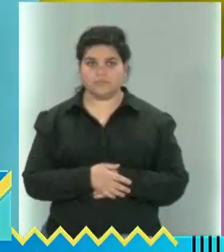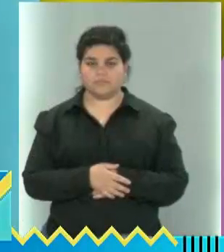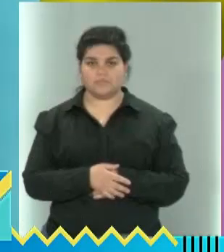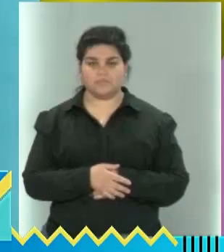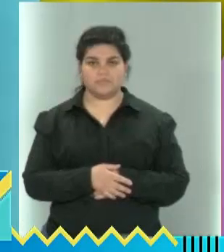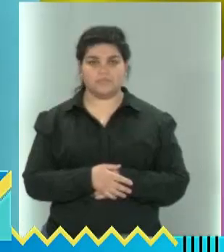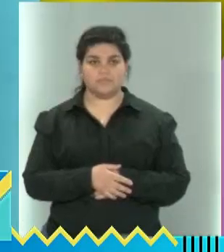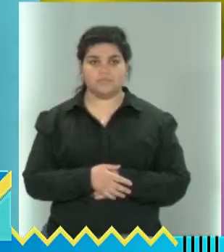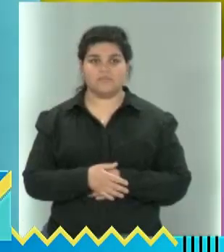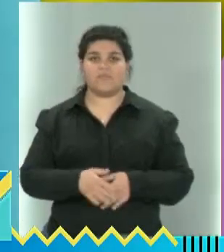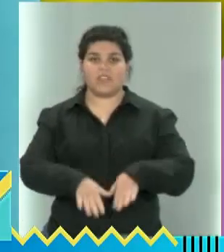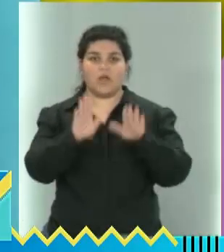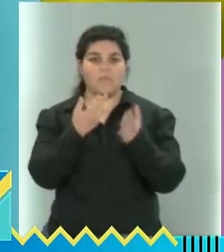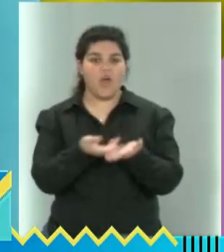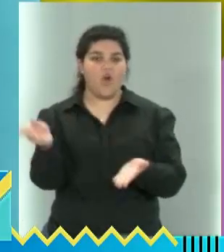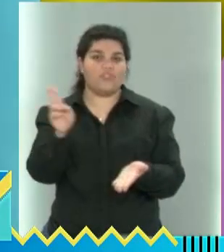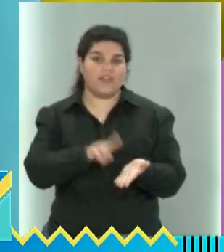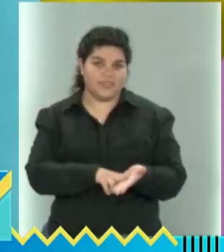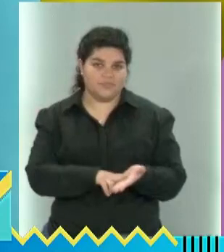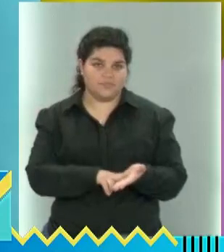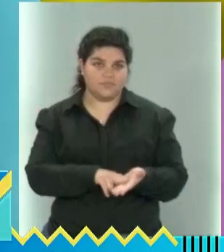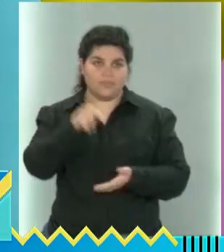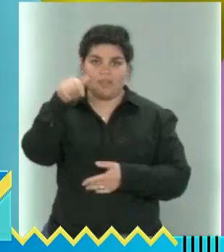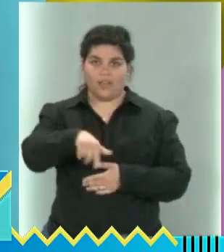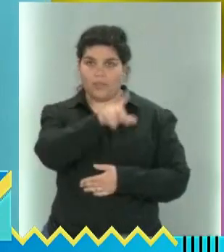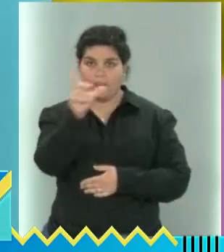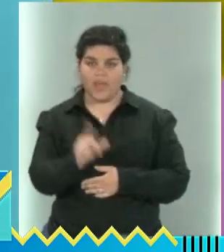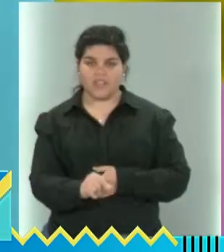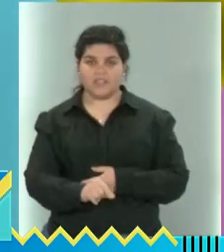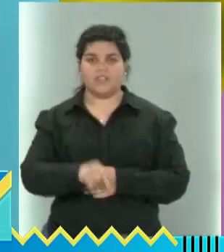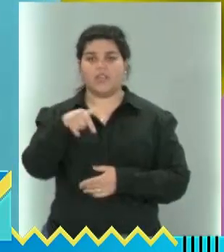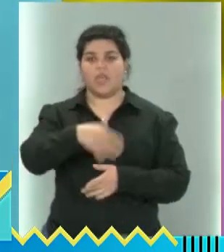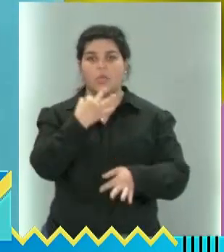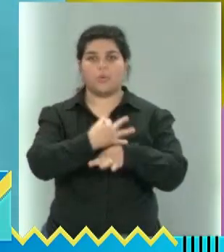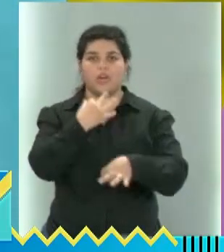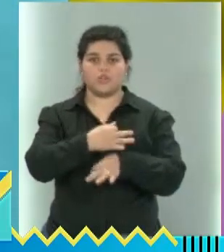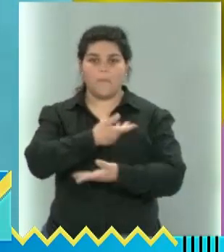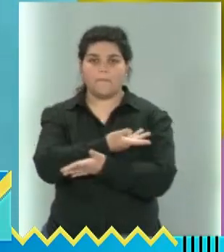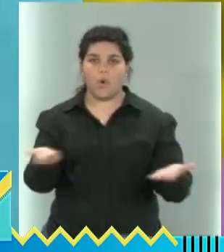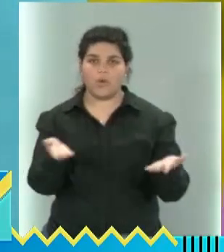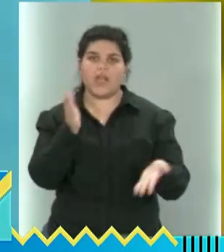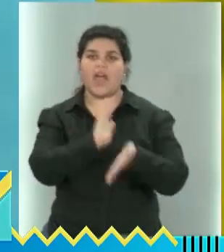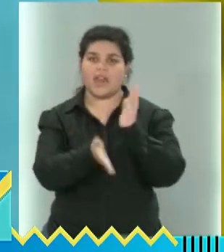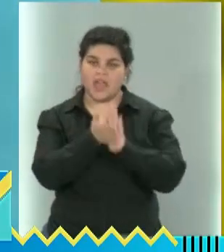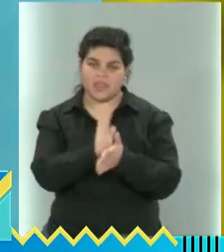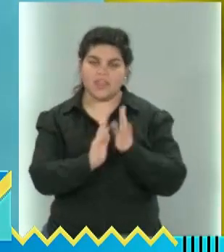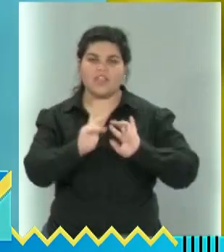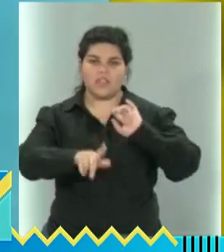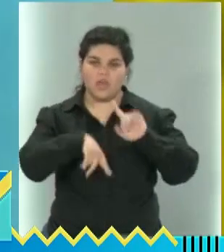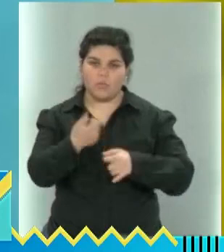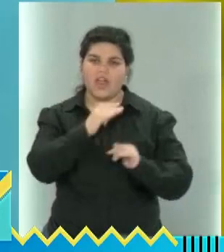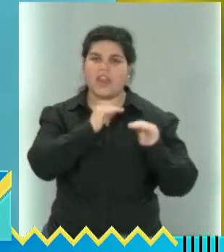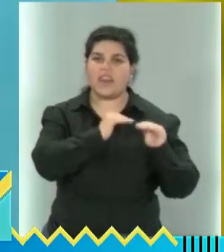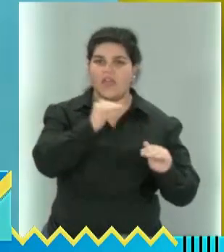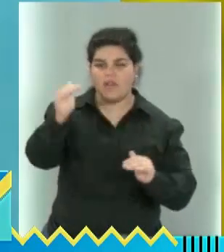Bien, quizás haga falta volver a repetir que la educación en nuestro país es pública y gratuita. Ya nos vamos a ir metiendo también en los diferentes niveles, por